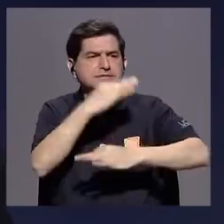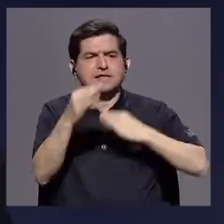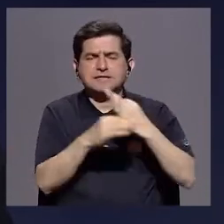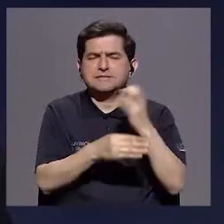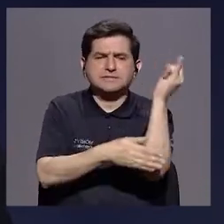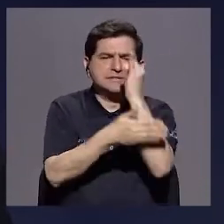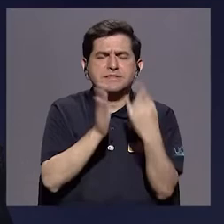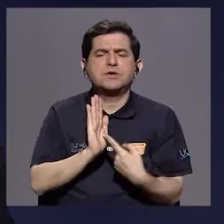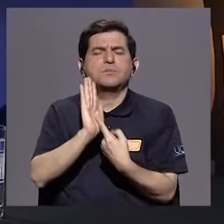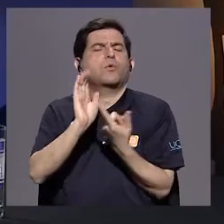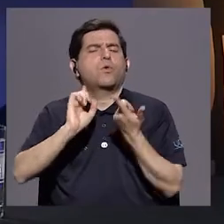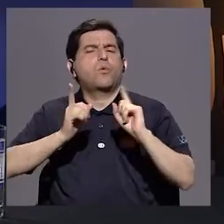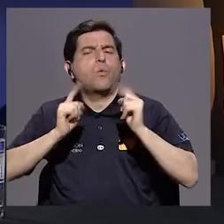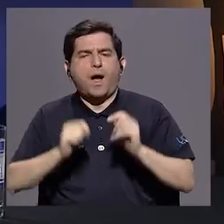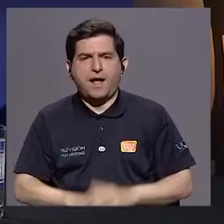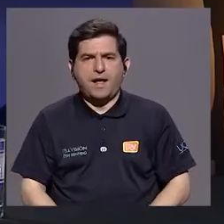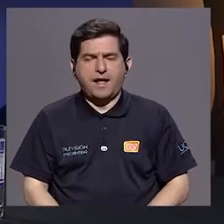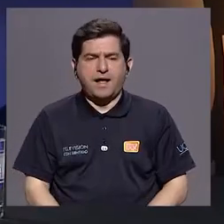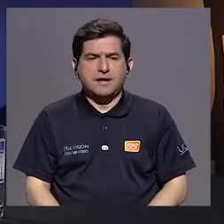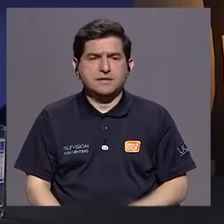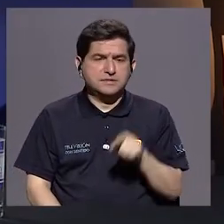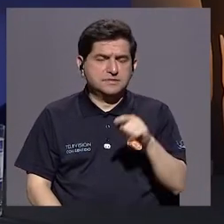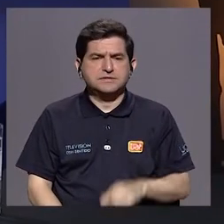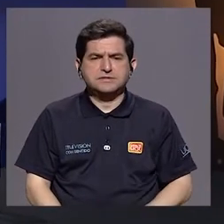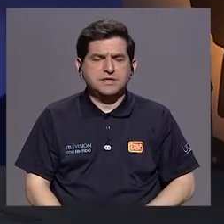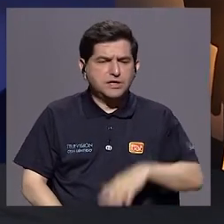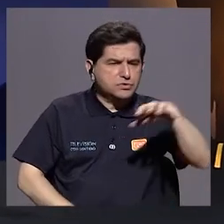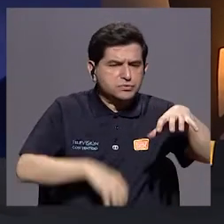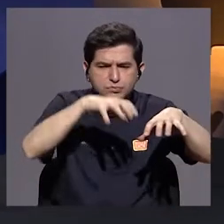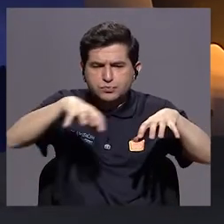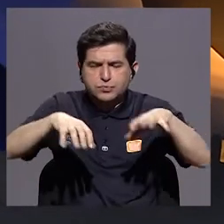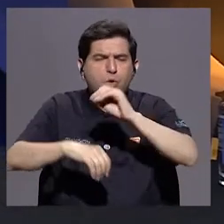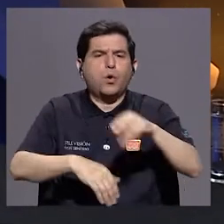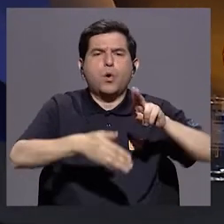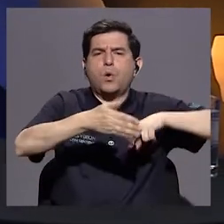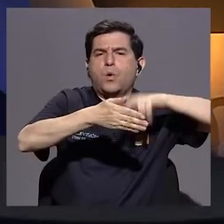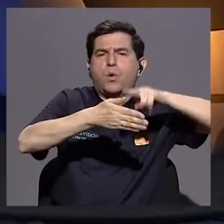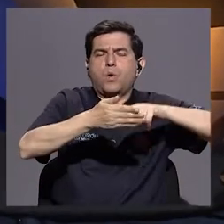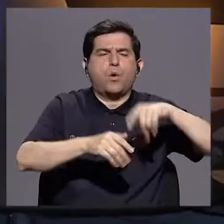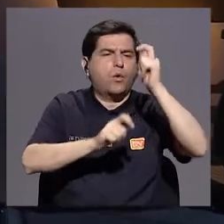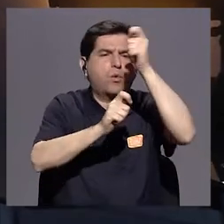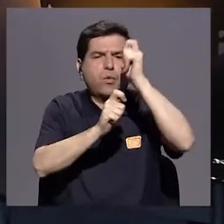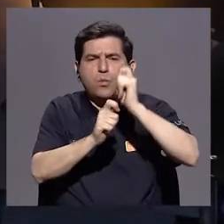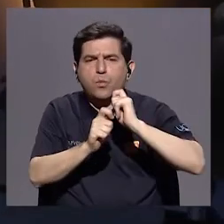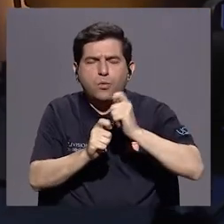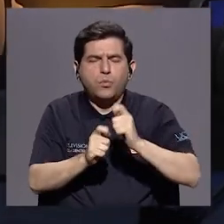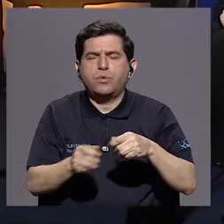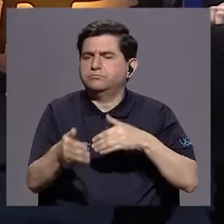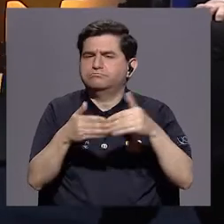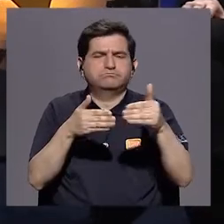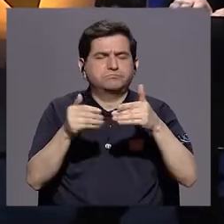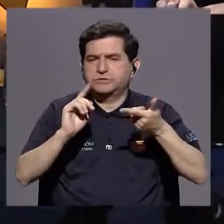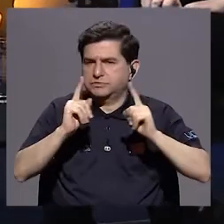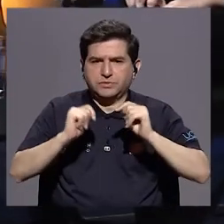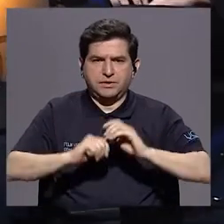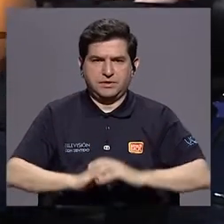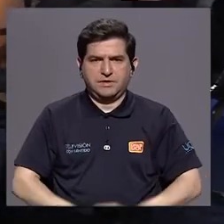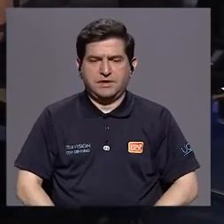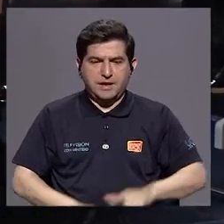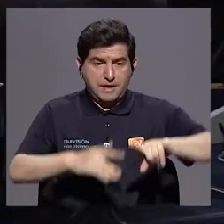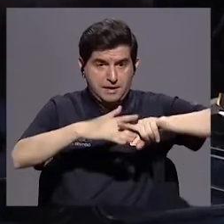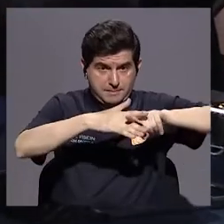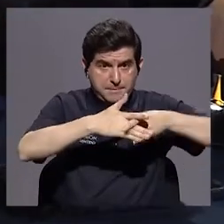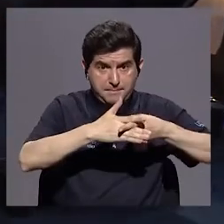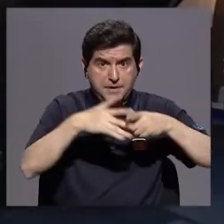arte se va a presentar si son instalaciones pinturas esculturas llámese lo que quiera se